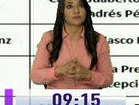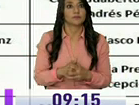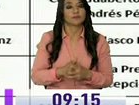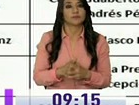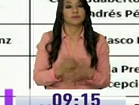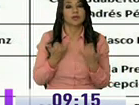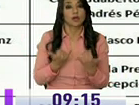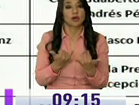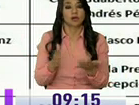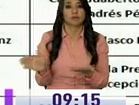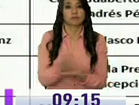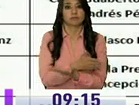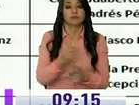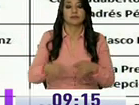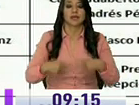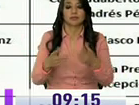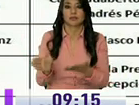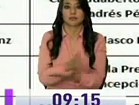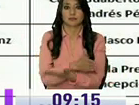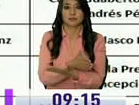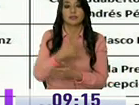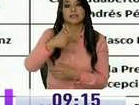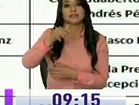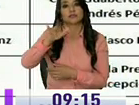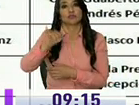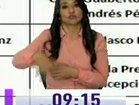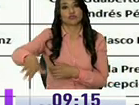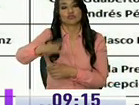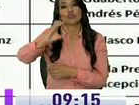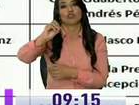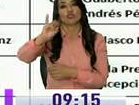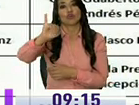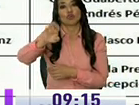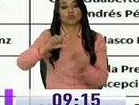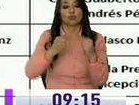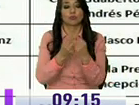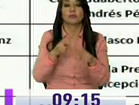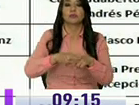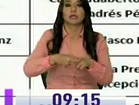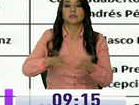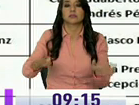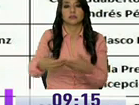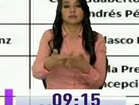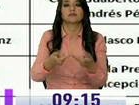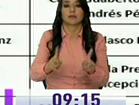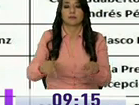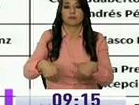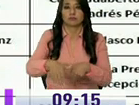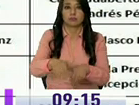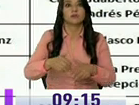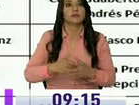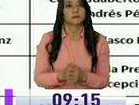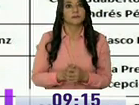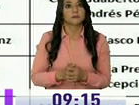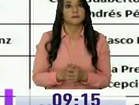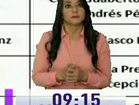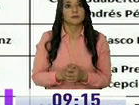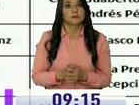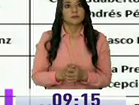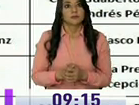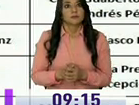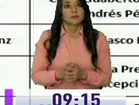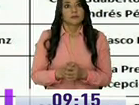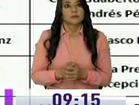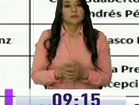al momento se retira la quema de llantas. En Los Chillos, sector de Conocoto, gremio de taxistas, obstaculizan la vía. En